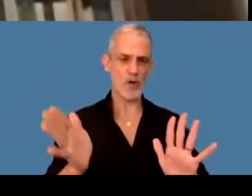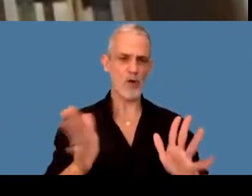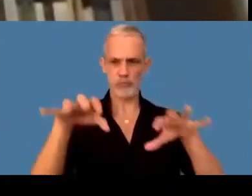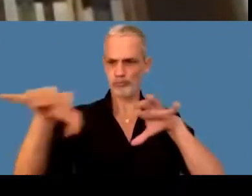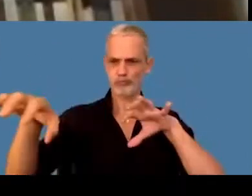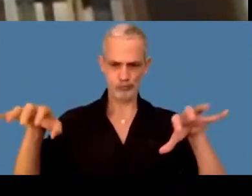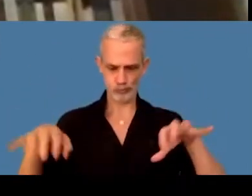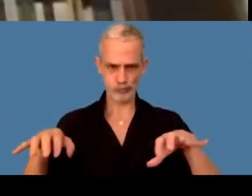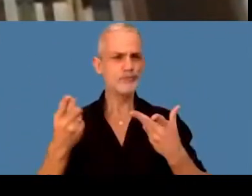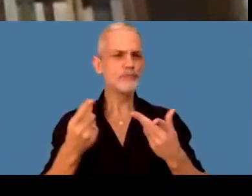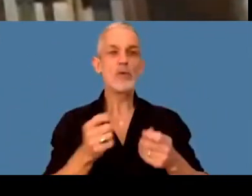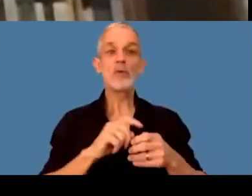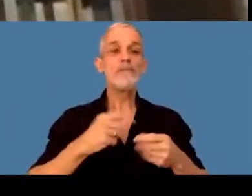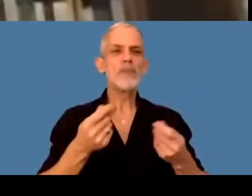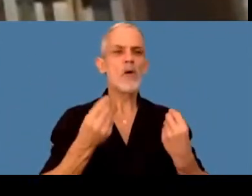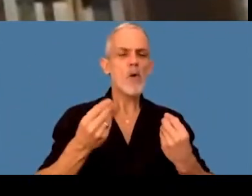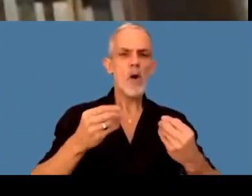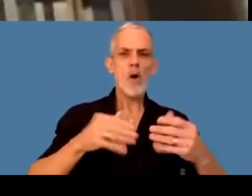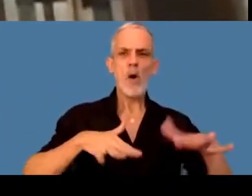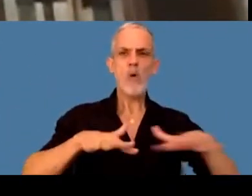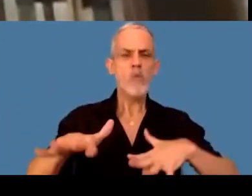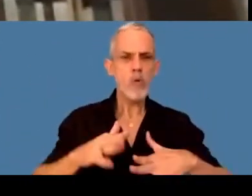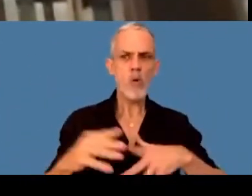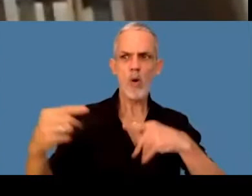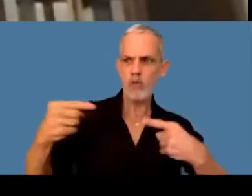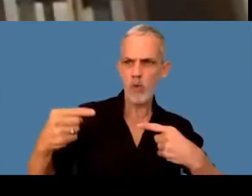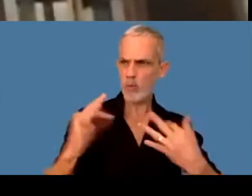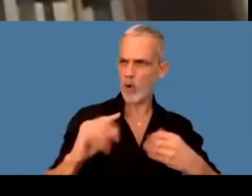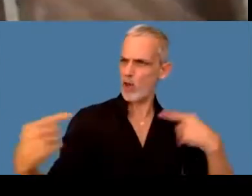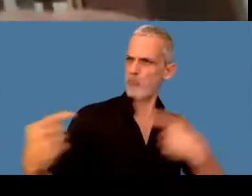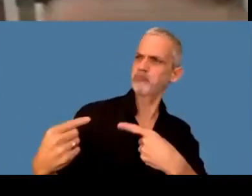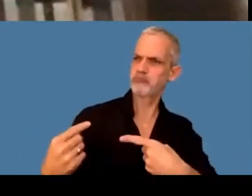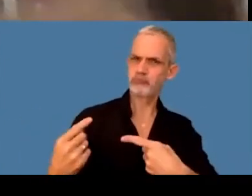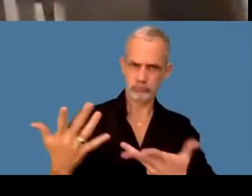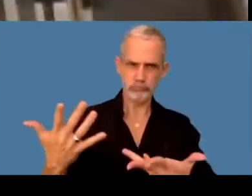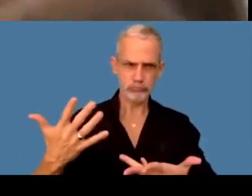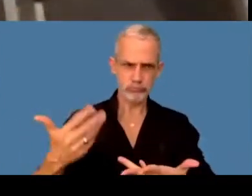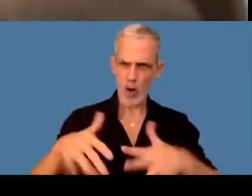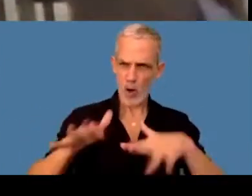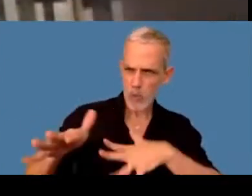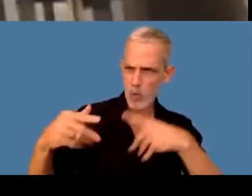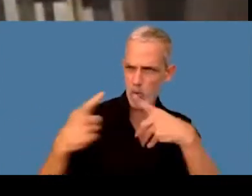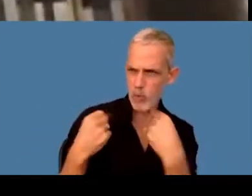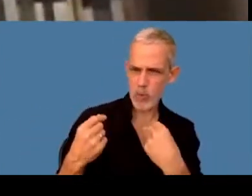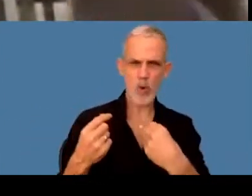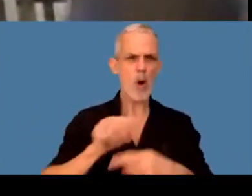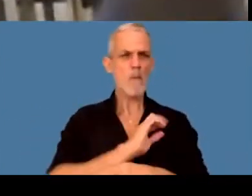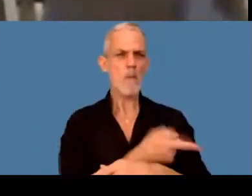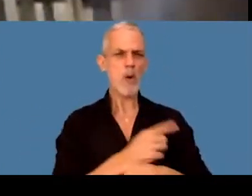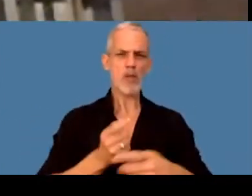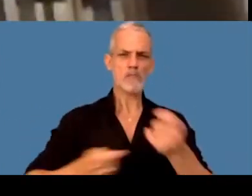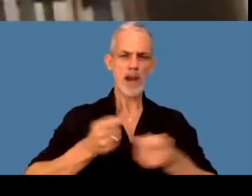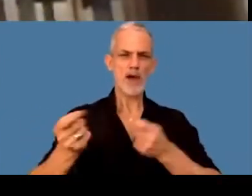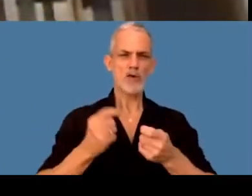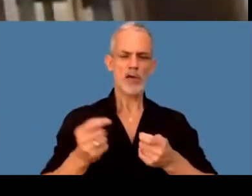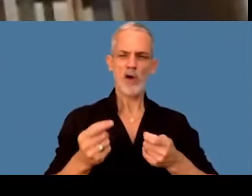¿Qué capacidad de acción? ¿Qué capacidad de conflicto, como se dice en derecho colectivo? ¿Qué poder de negociación y qué poder